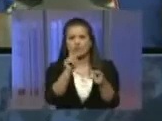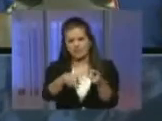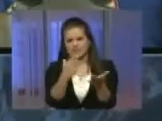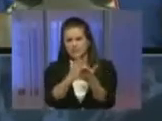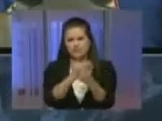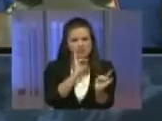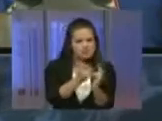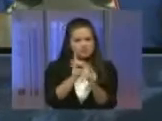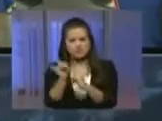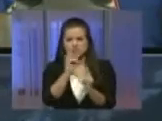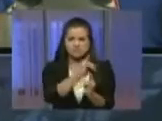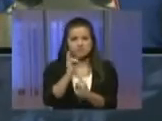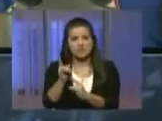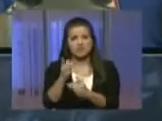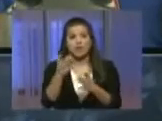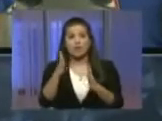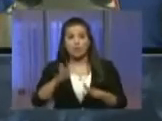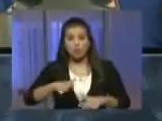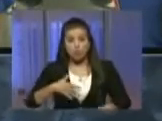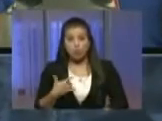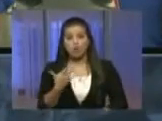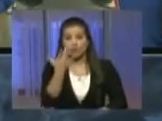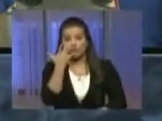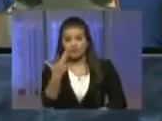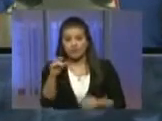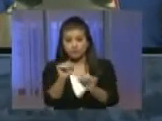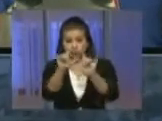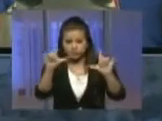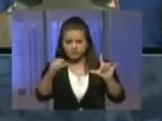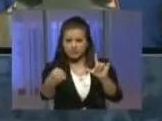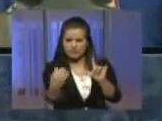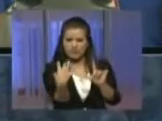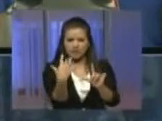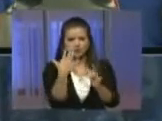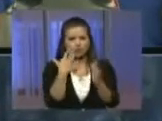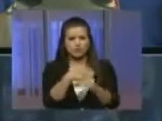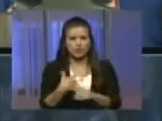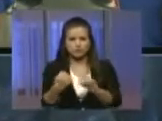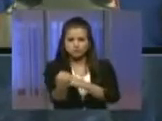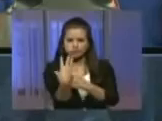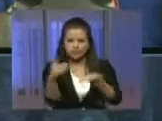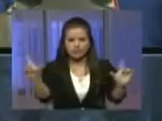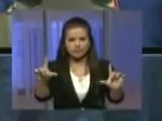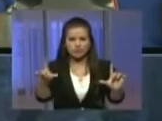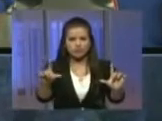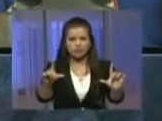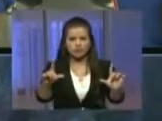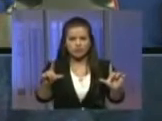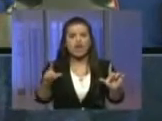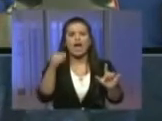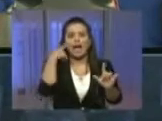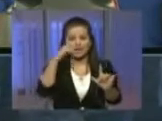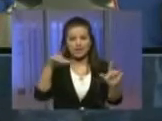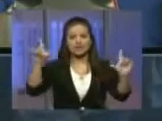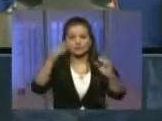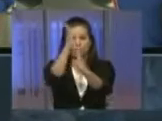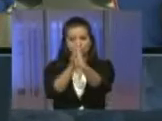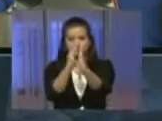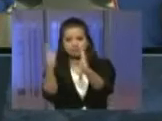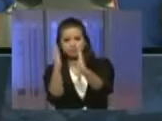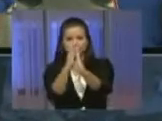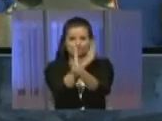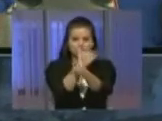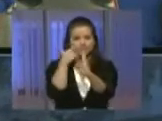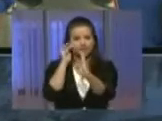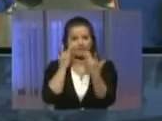yo observarlos acá en la pantalla venir ahí están Yo quiero